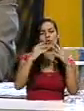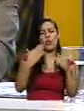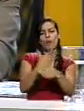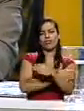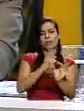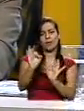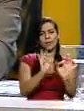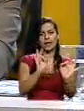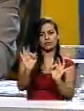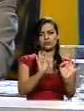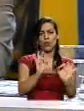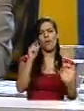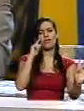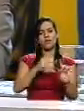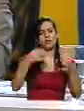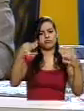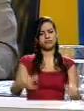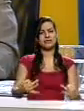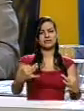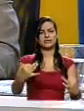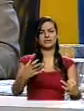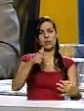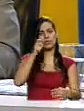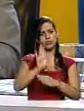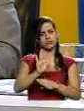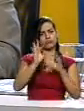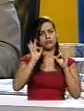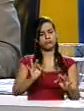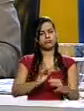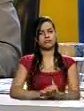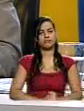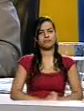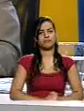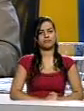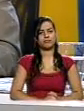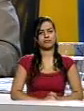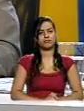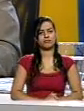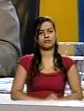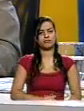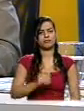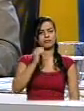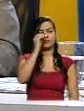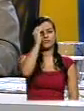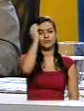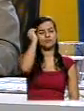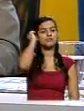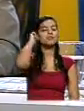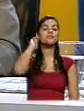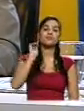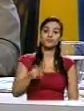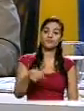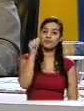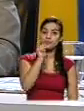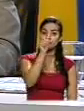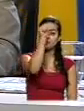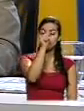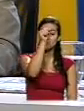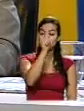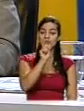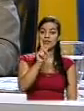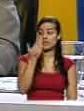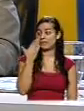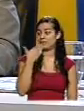para garantizar también su seguridad, poner de su parte. Mira, también Blanca, este fin de semana